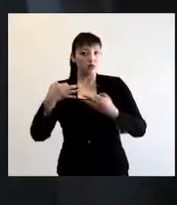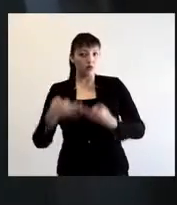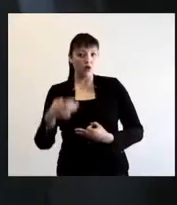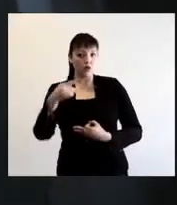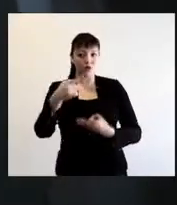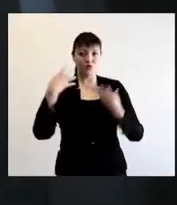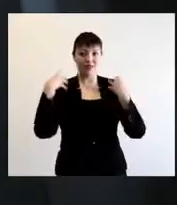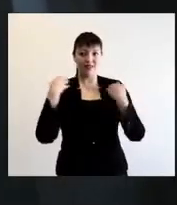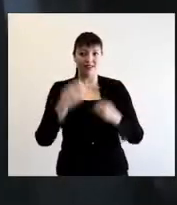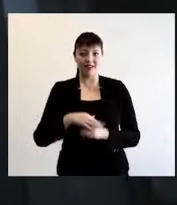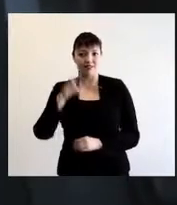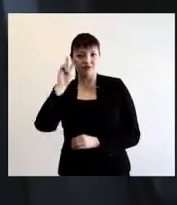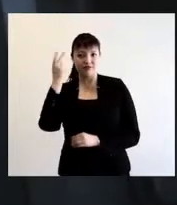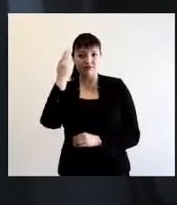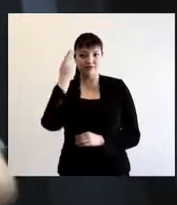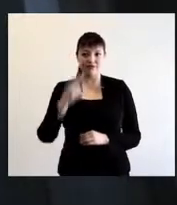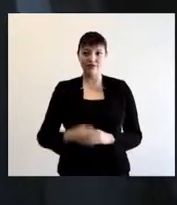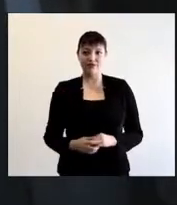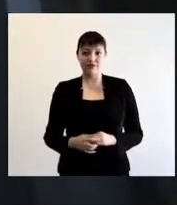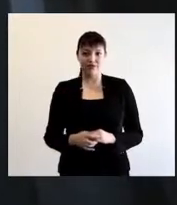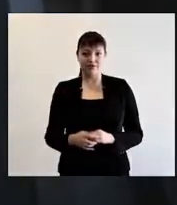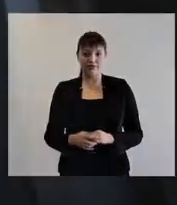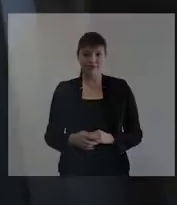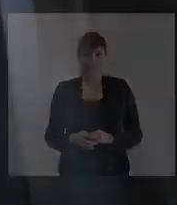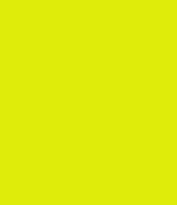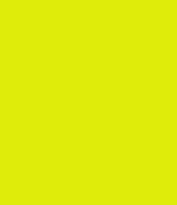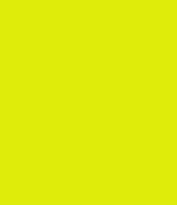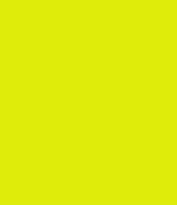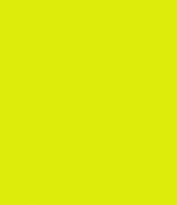Mi seguridad es tu responsabilidad. Haz clic.